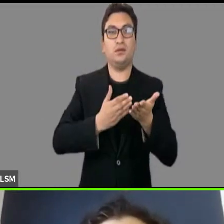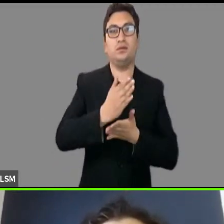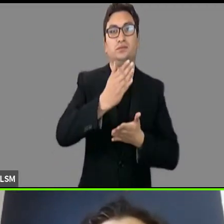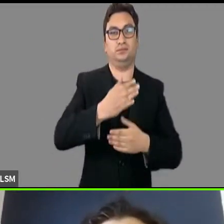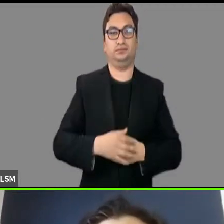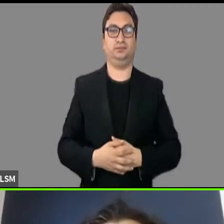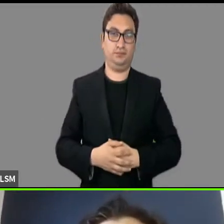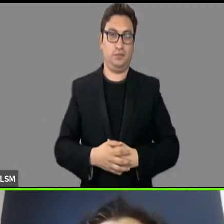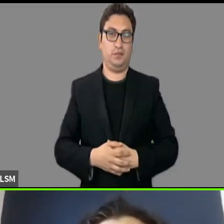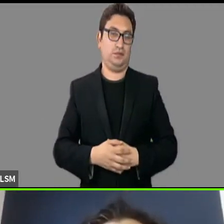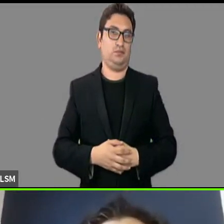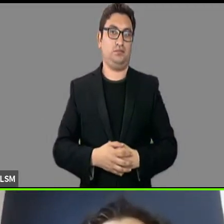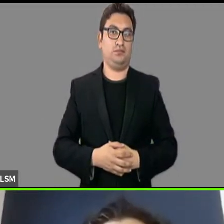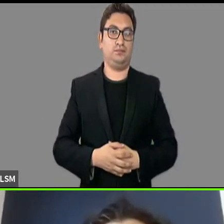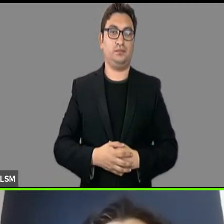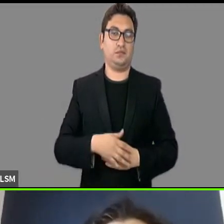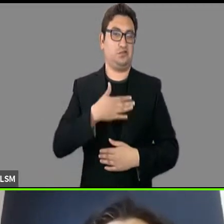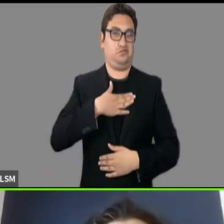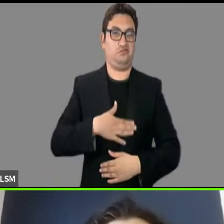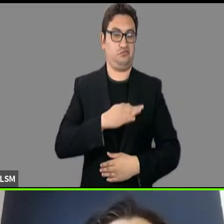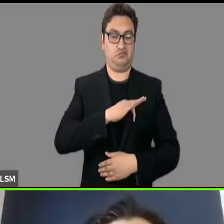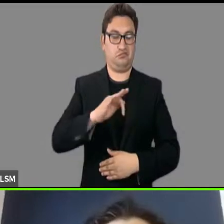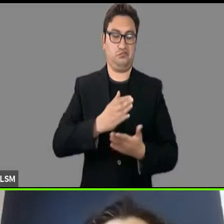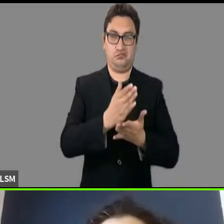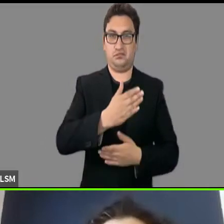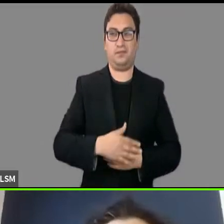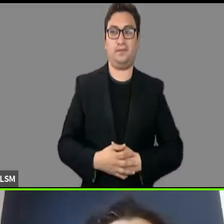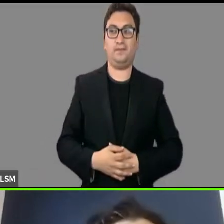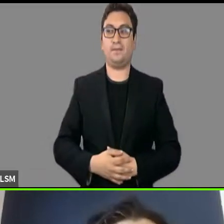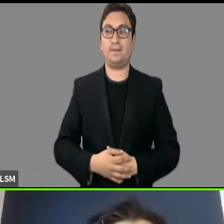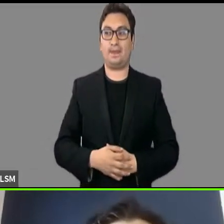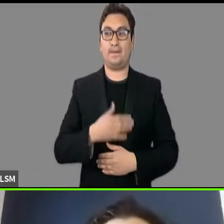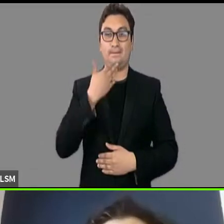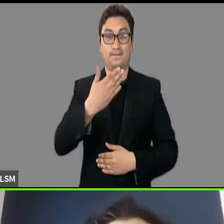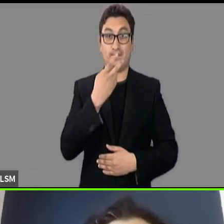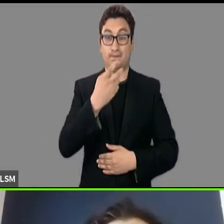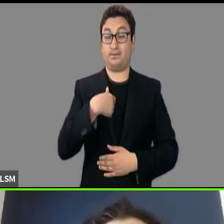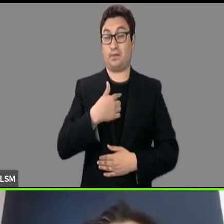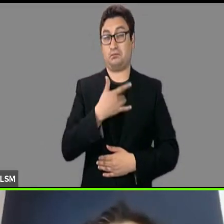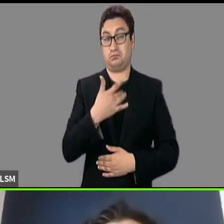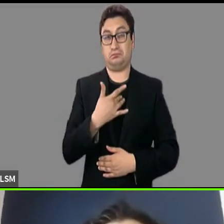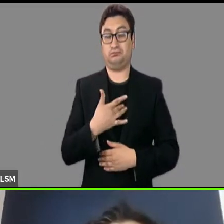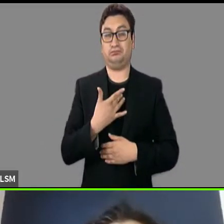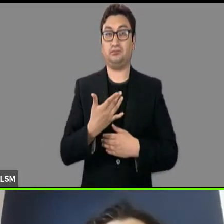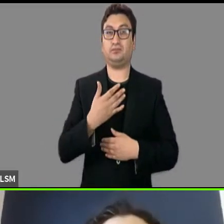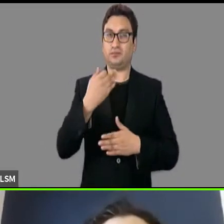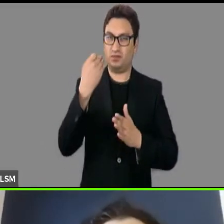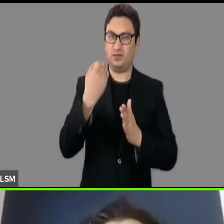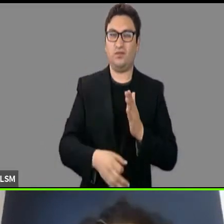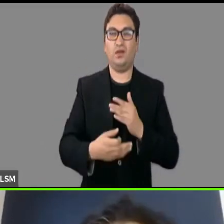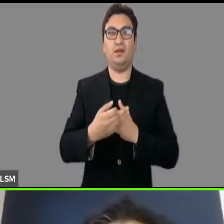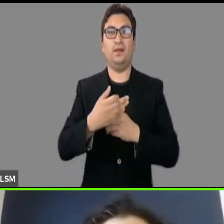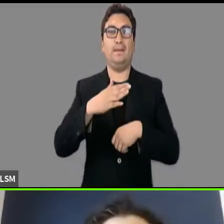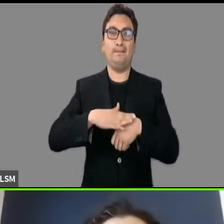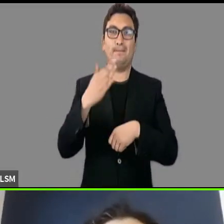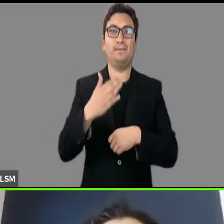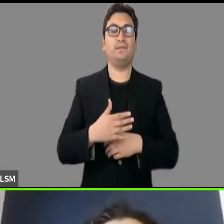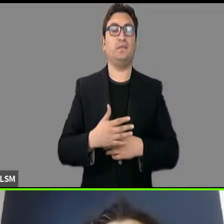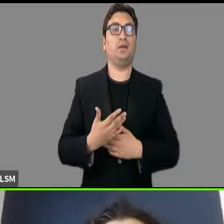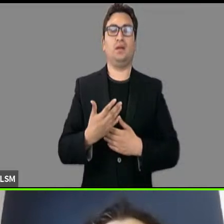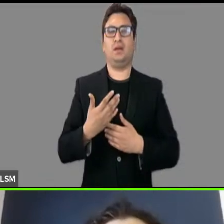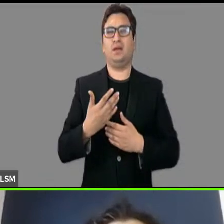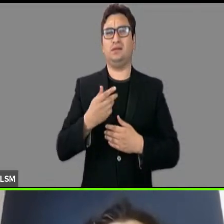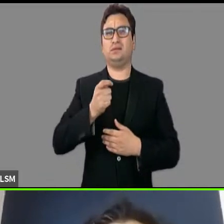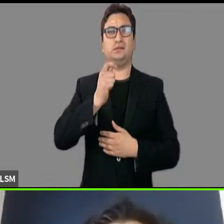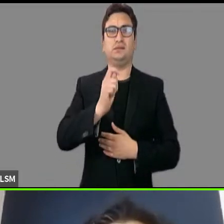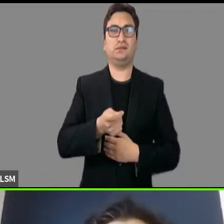justicia. Me parece que existe todavía un reto enorme en implementar programas de